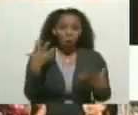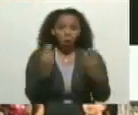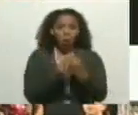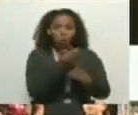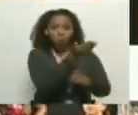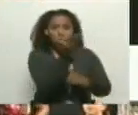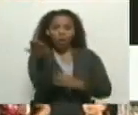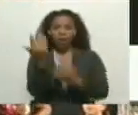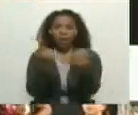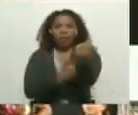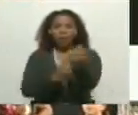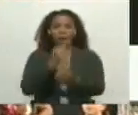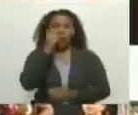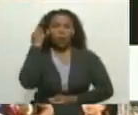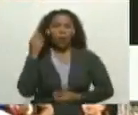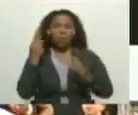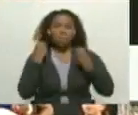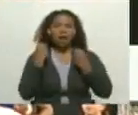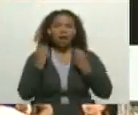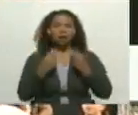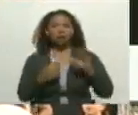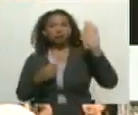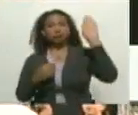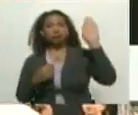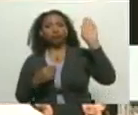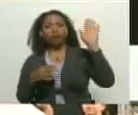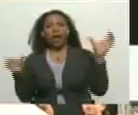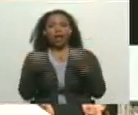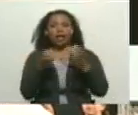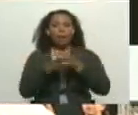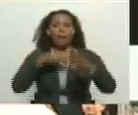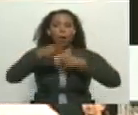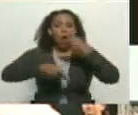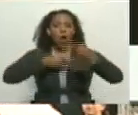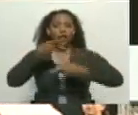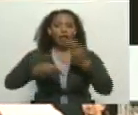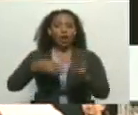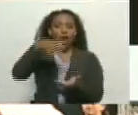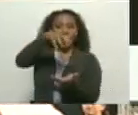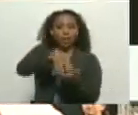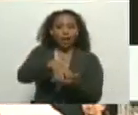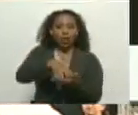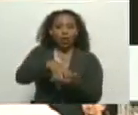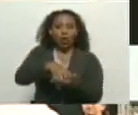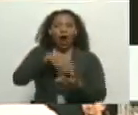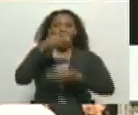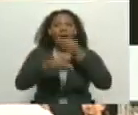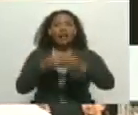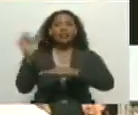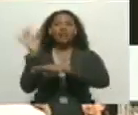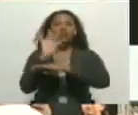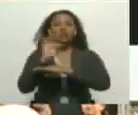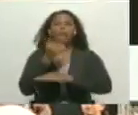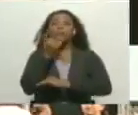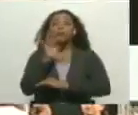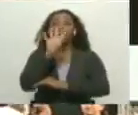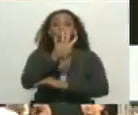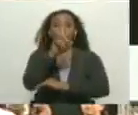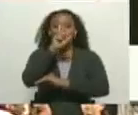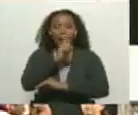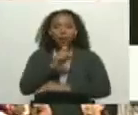hermanas, para juramentar al equipo político estadal que va a ejercer su función en los próximos